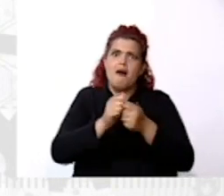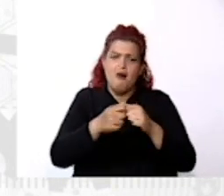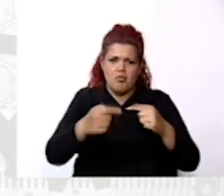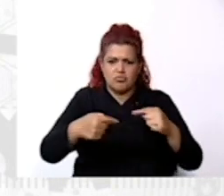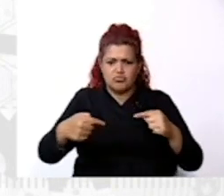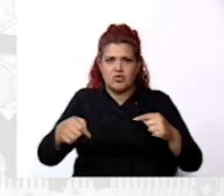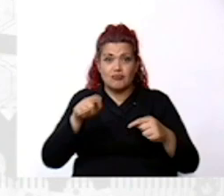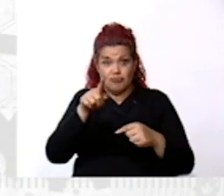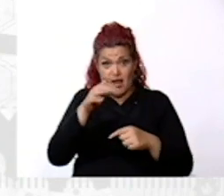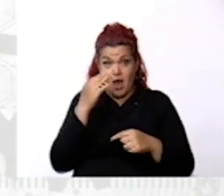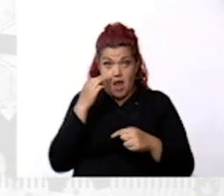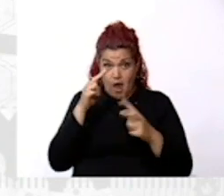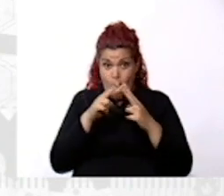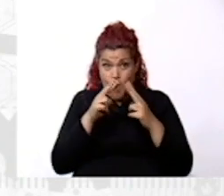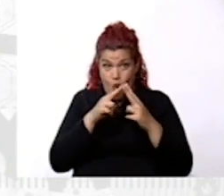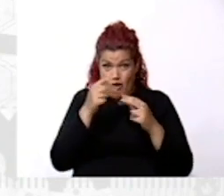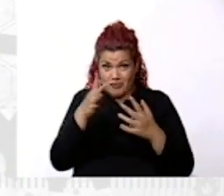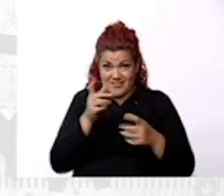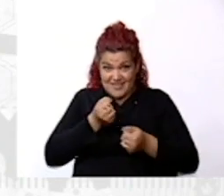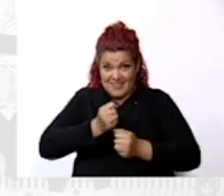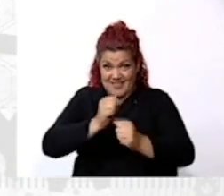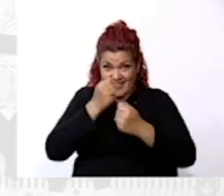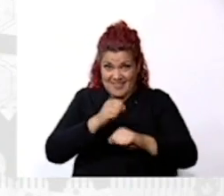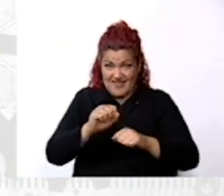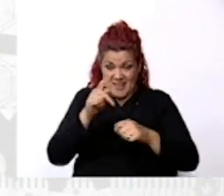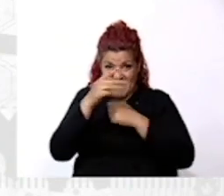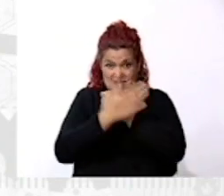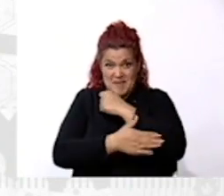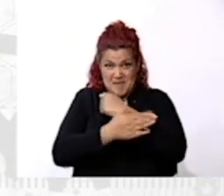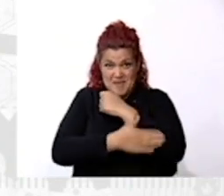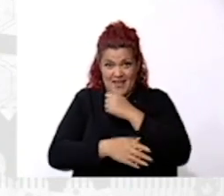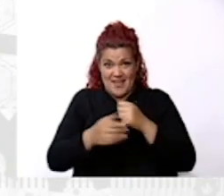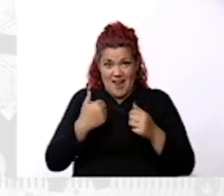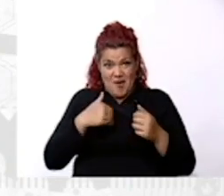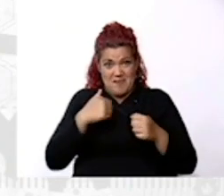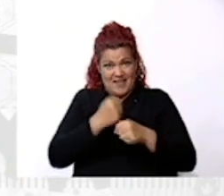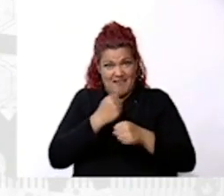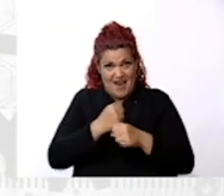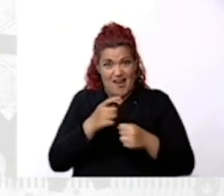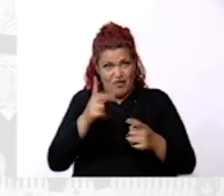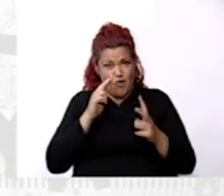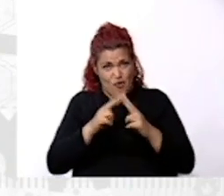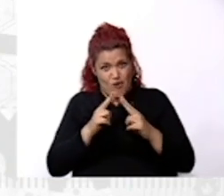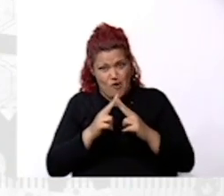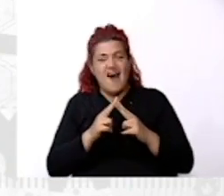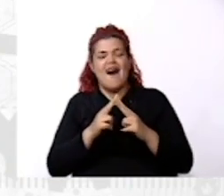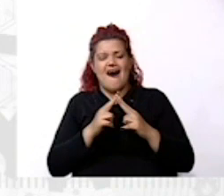un ebanista? ¡Yo, mi papá! Veamos otros ejemplos.